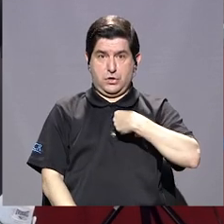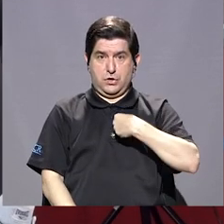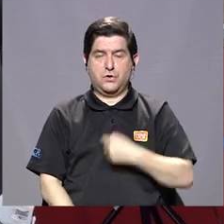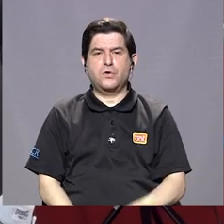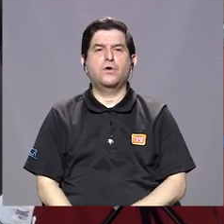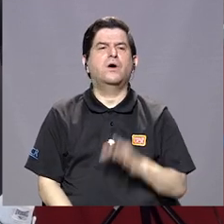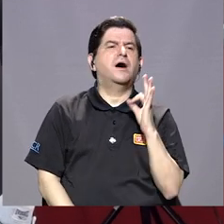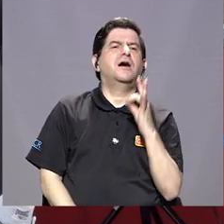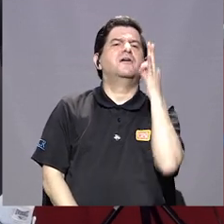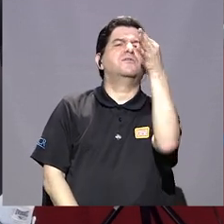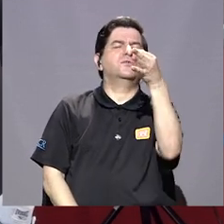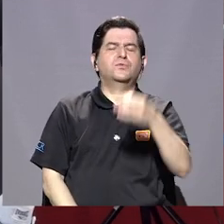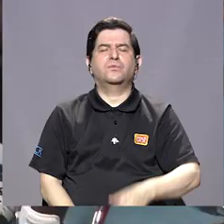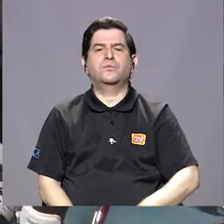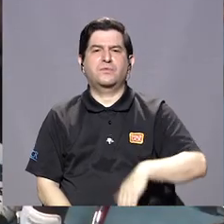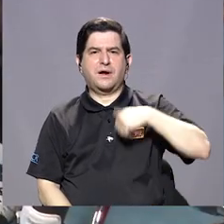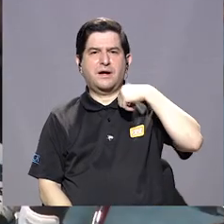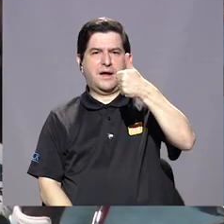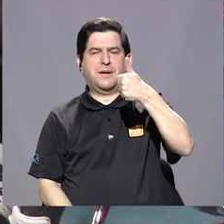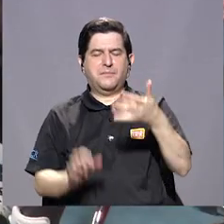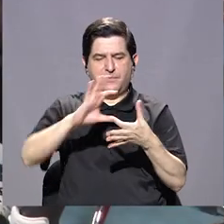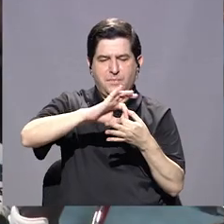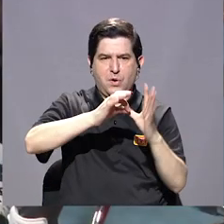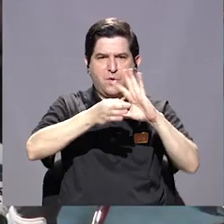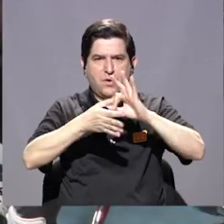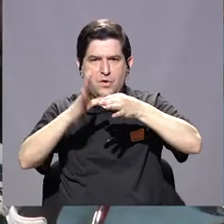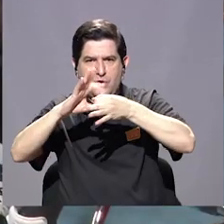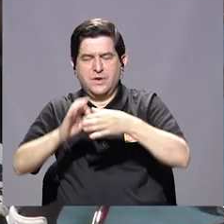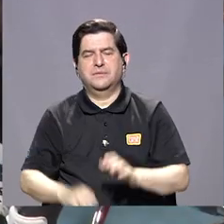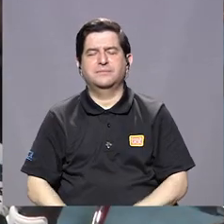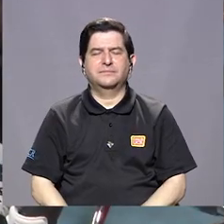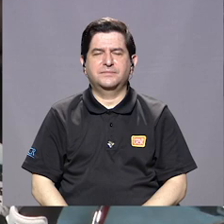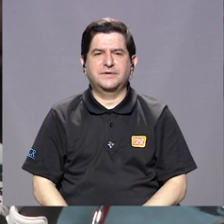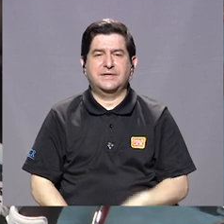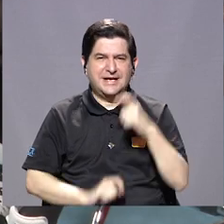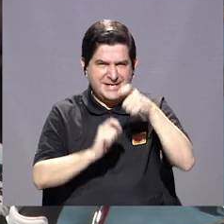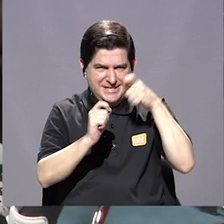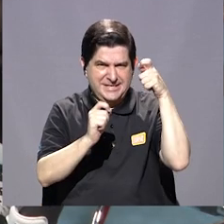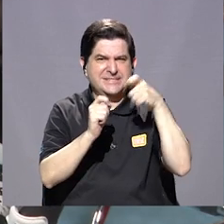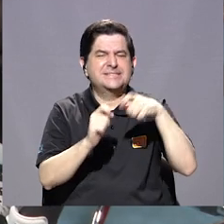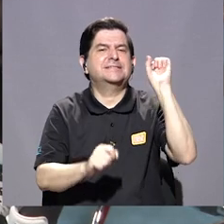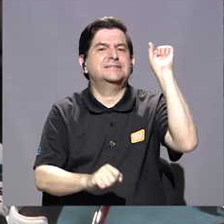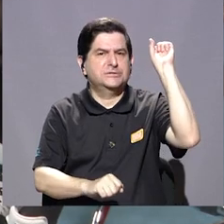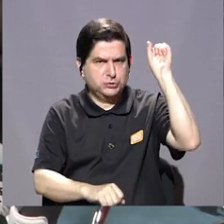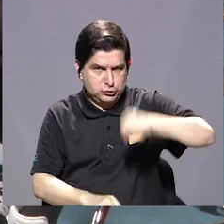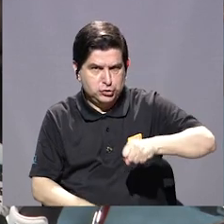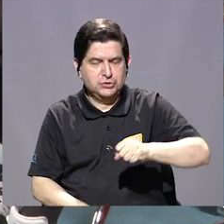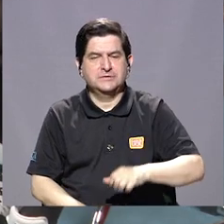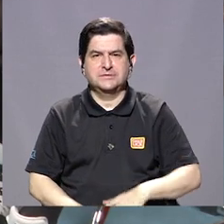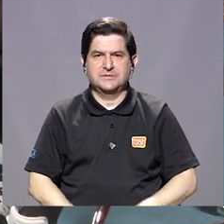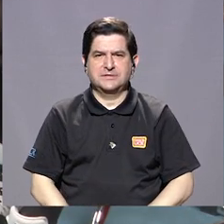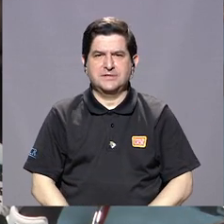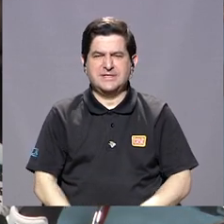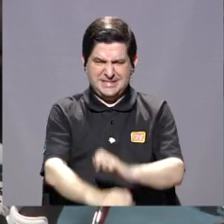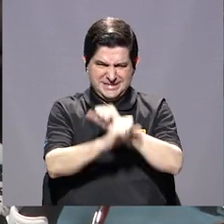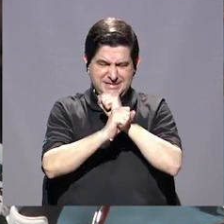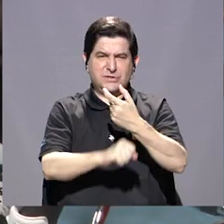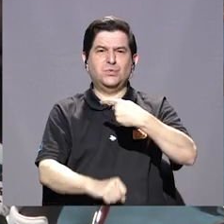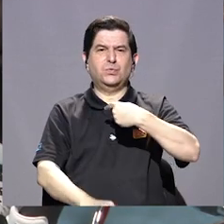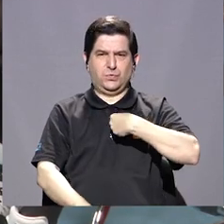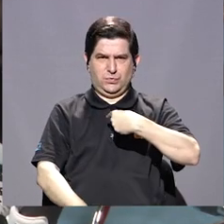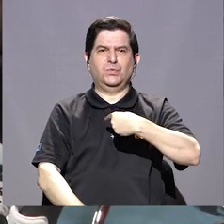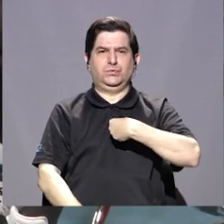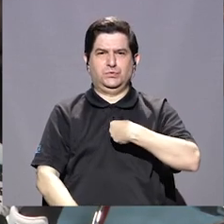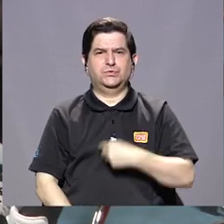en algún momento en campeona olímpica. Lo que sí fue muy específico y lo que sí fue seguro para mí era